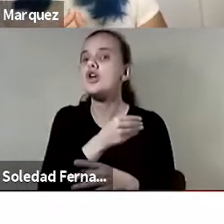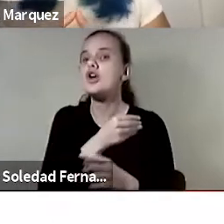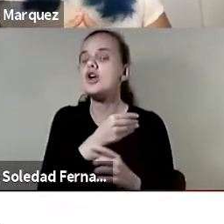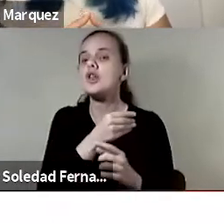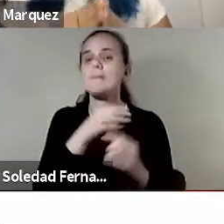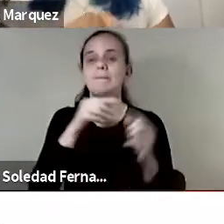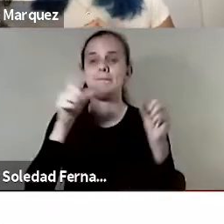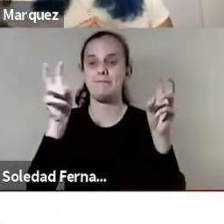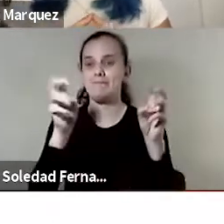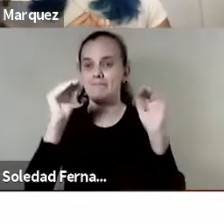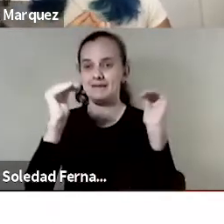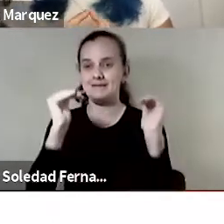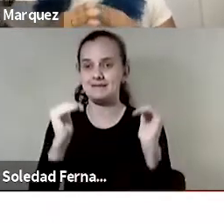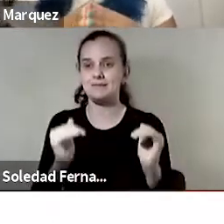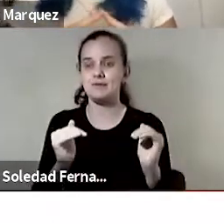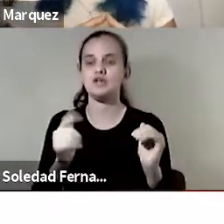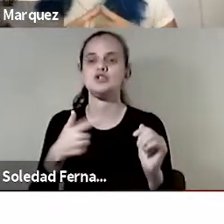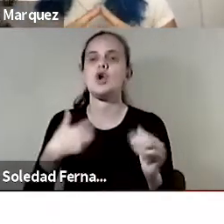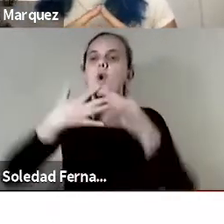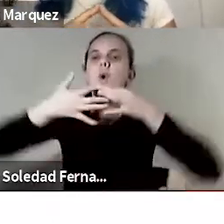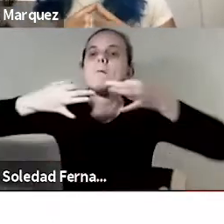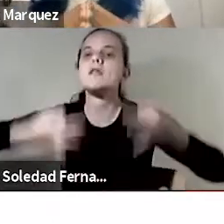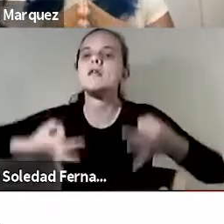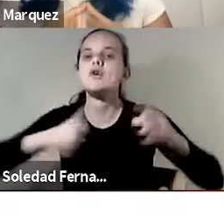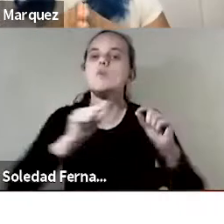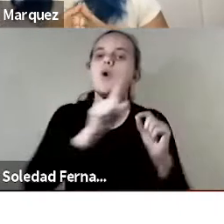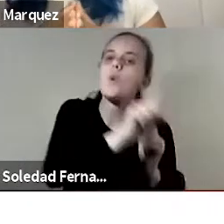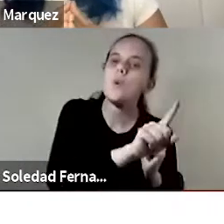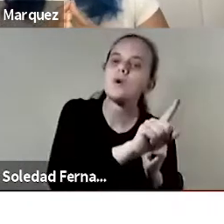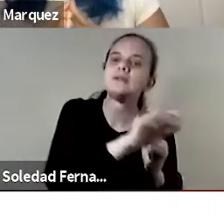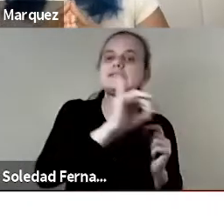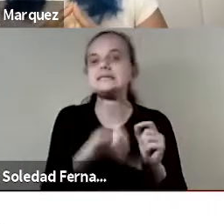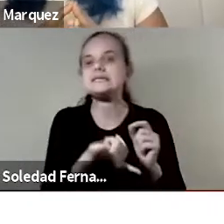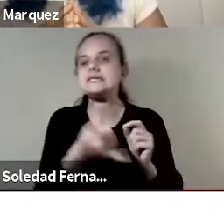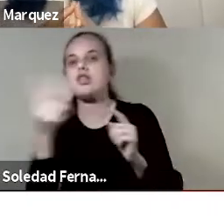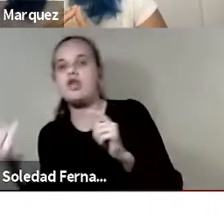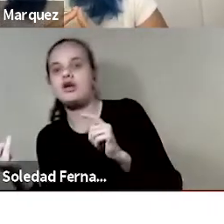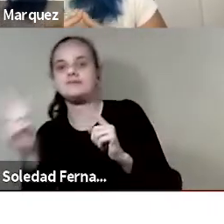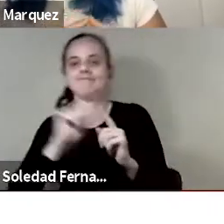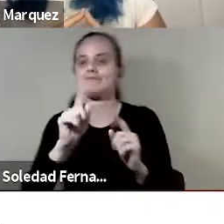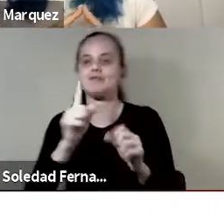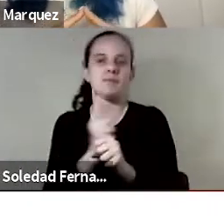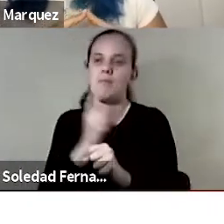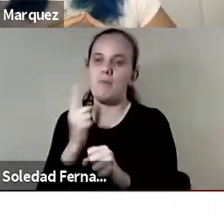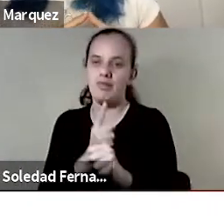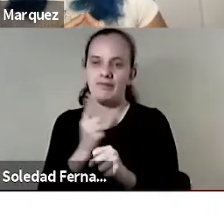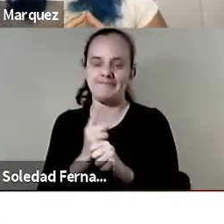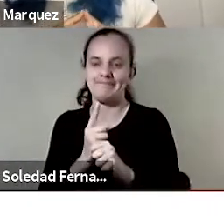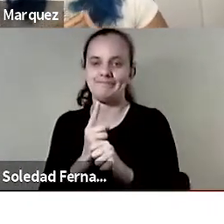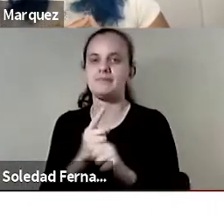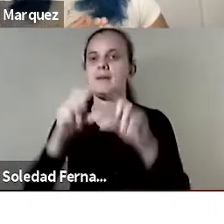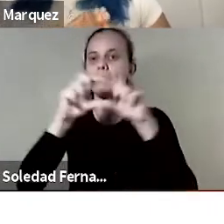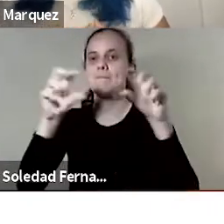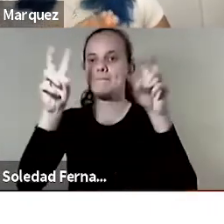se dé. Todos los principios no son testeables, es decir, no podemos decir, bueno, estoy cumpliendo con el principio